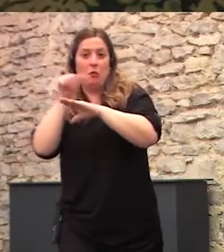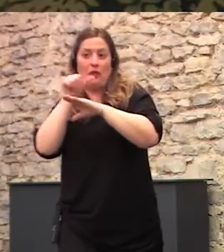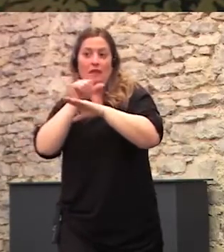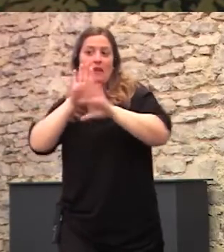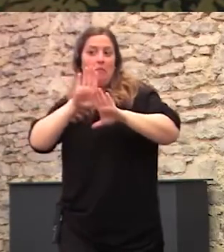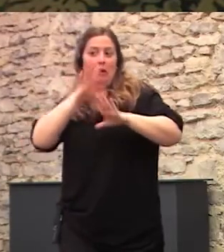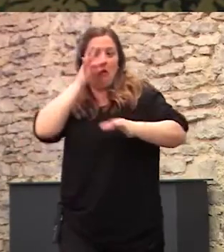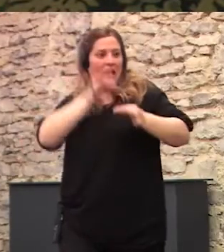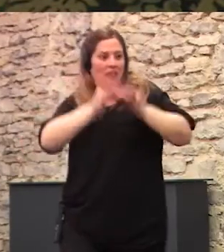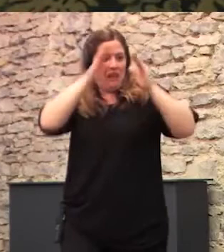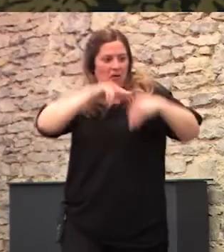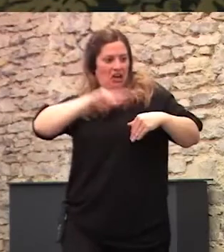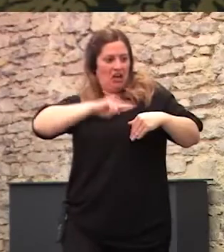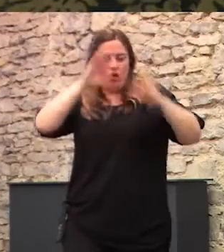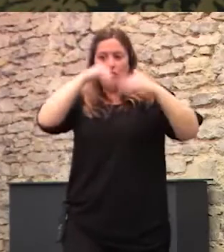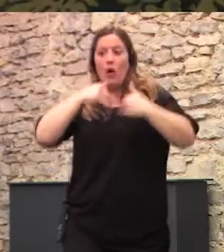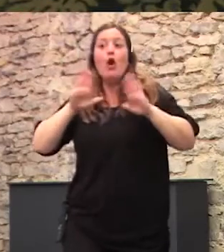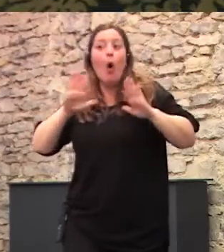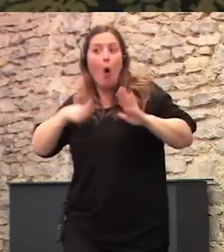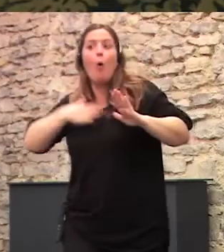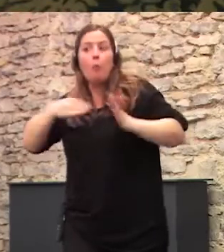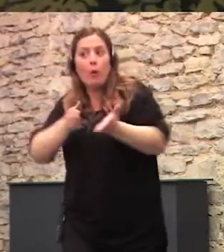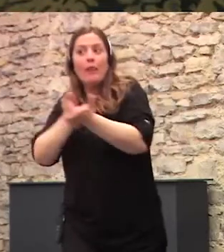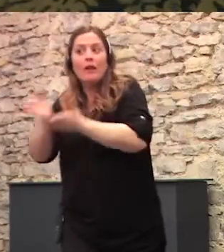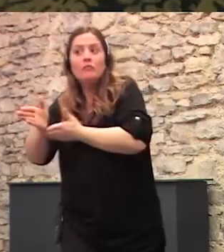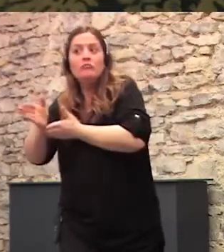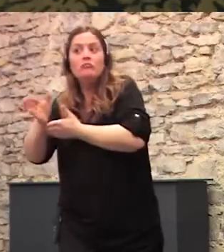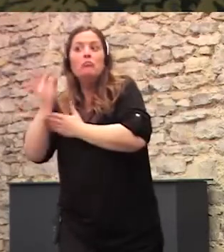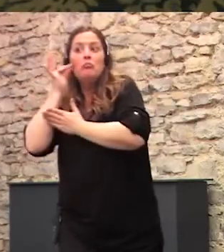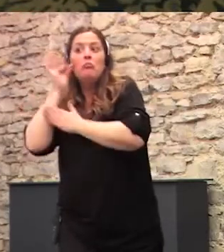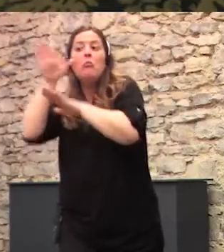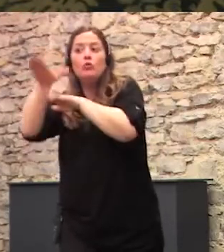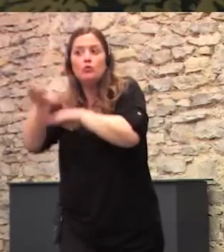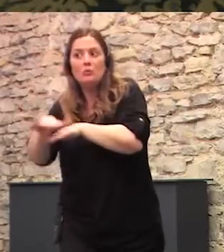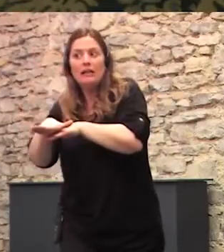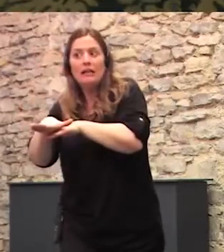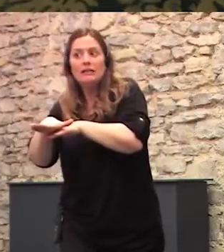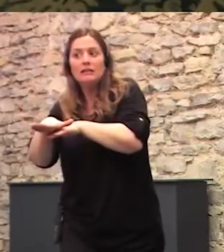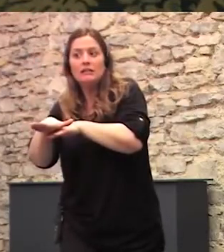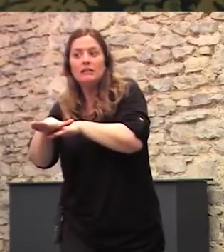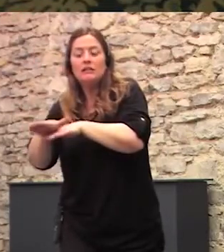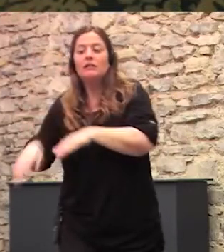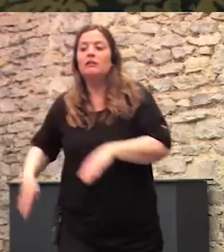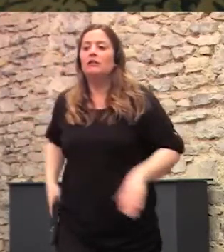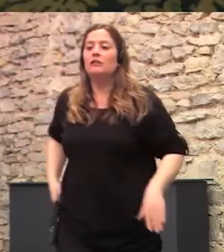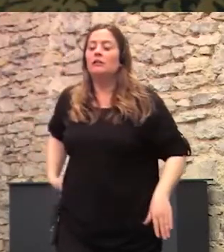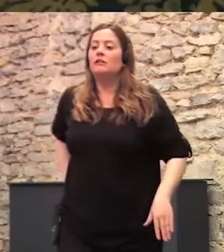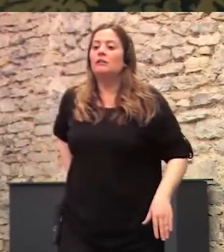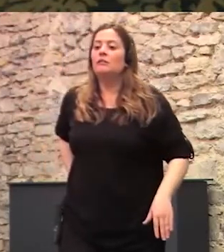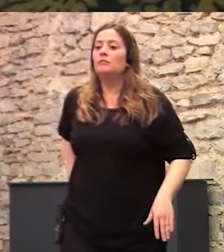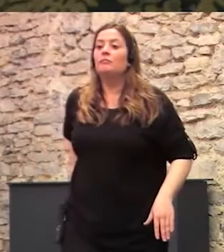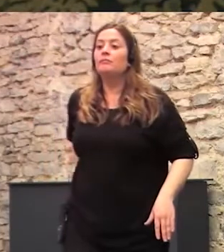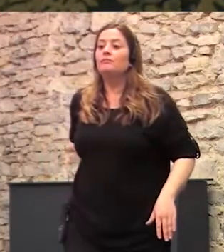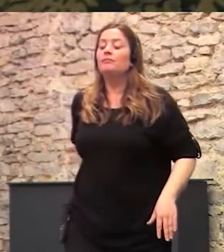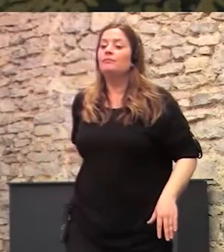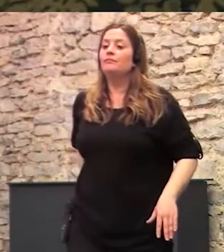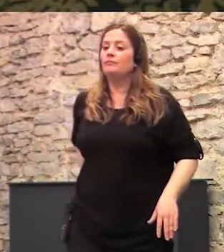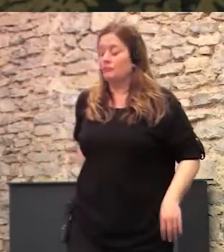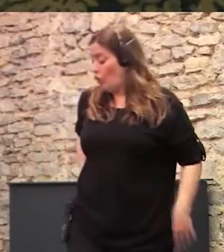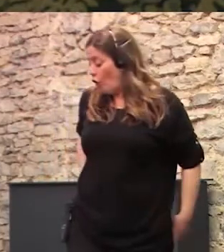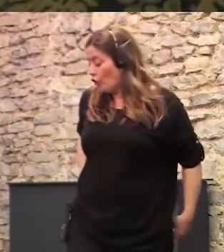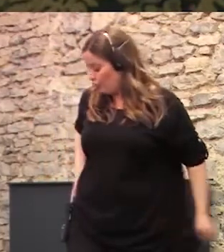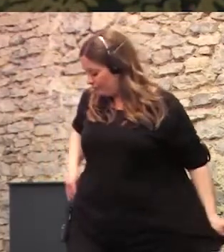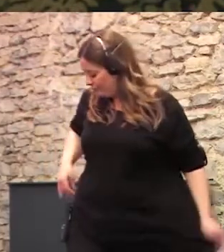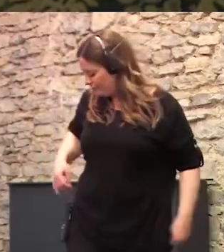ser musulmanas que trabajan desde la propia religión, ¿vale? Y ahí aterrizamos